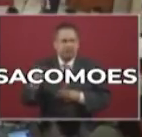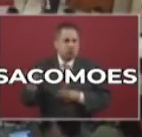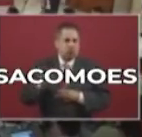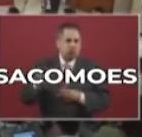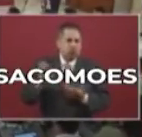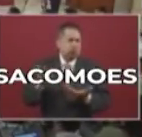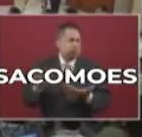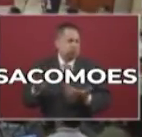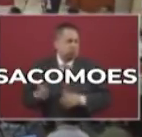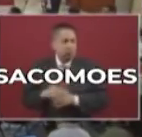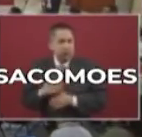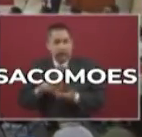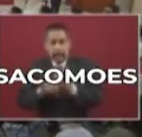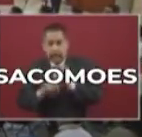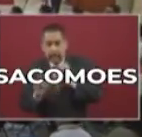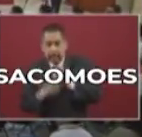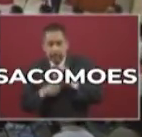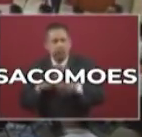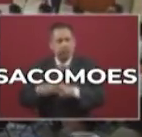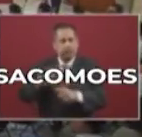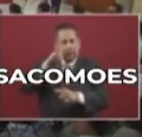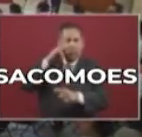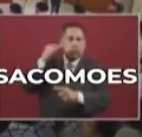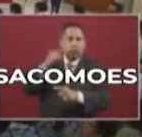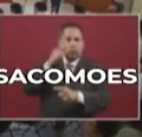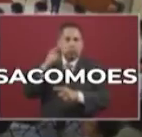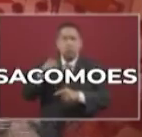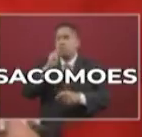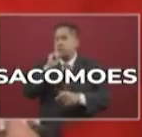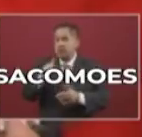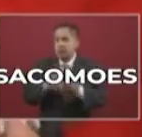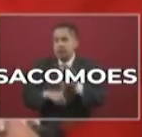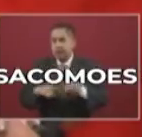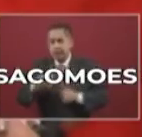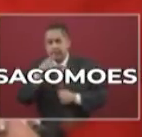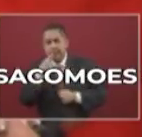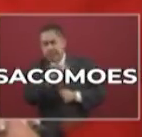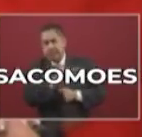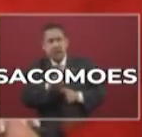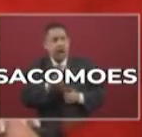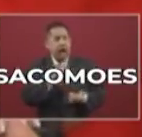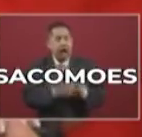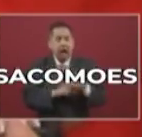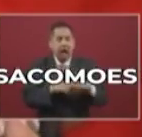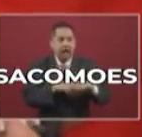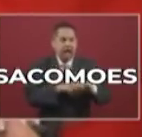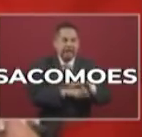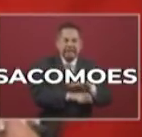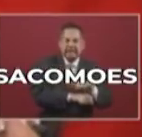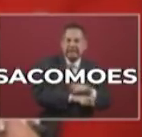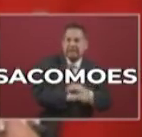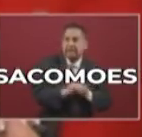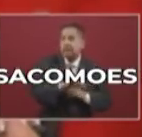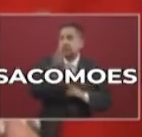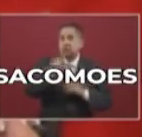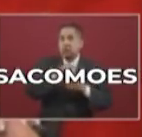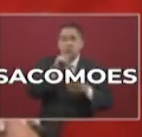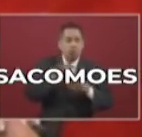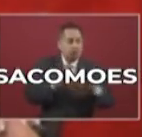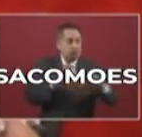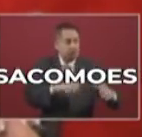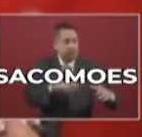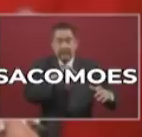caso Lidia Cacho. Denuncia de paraísos en el territorio nacional en donde niñas y niños son explotados